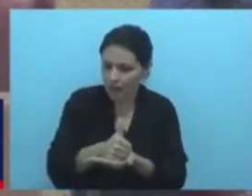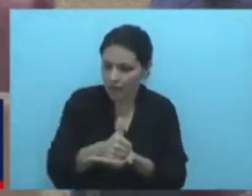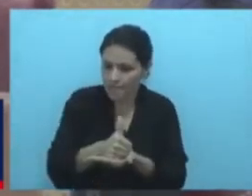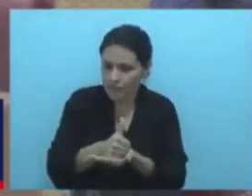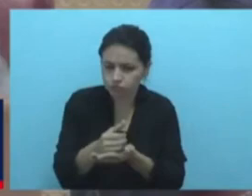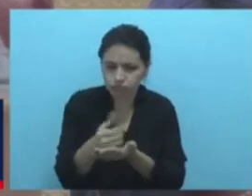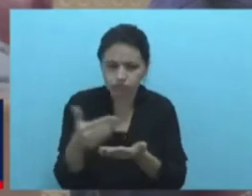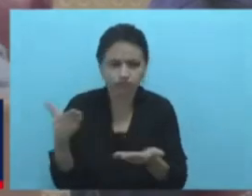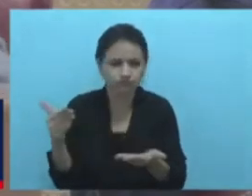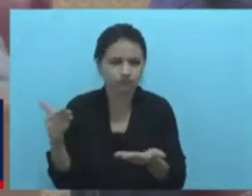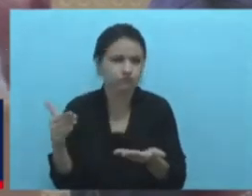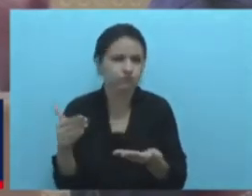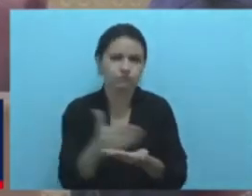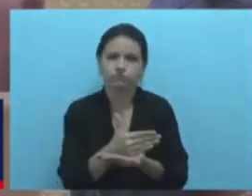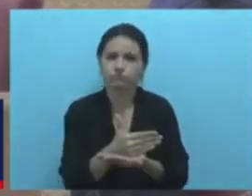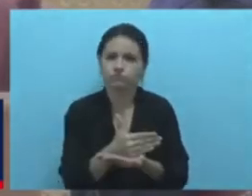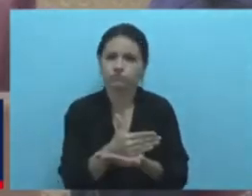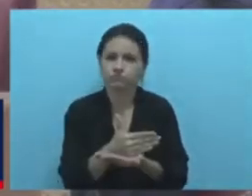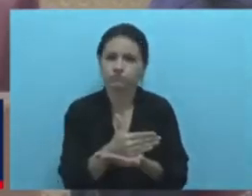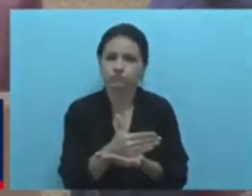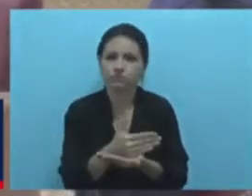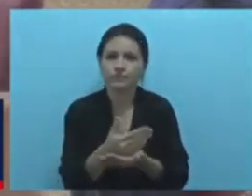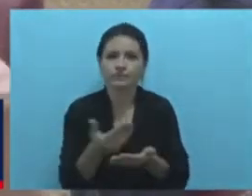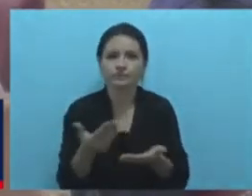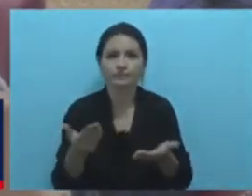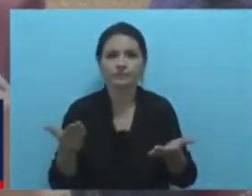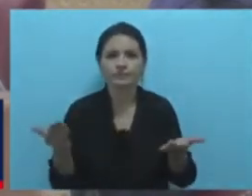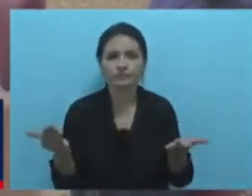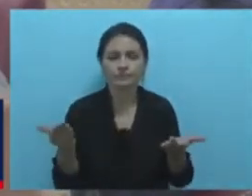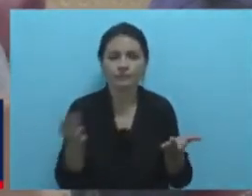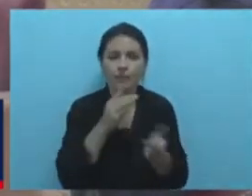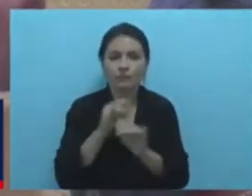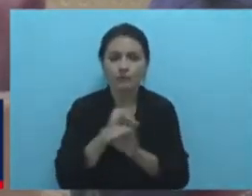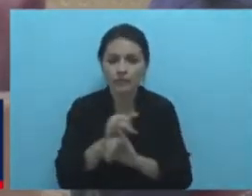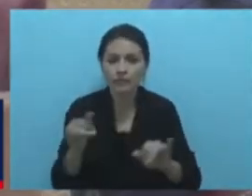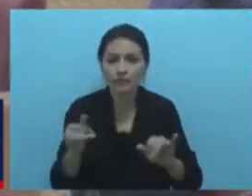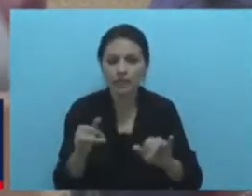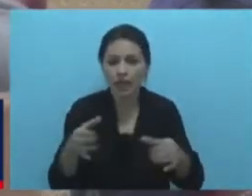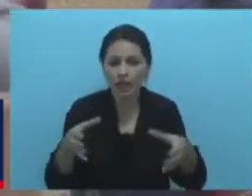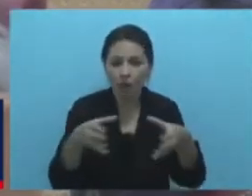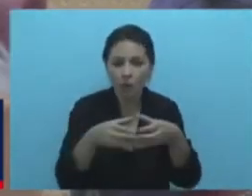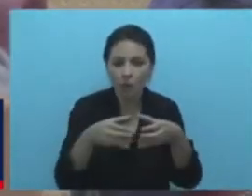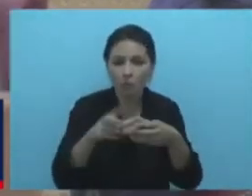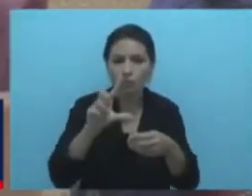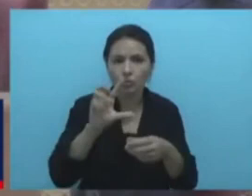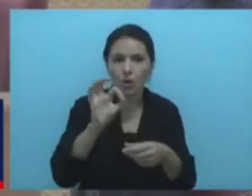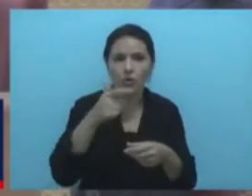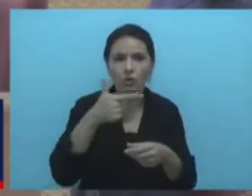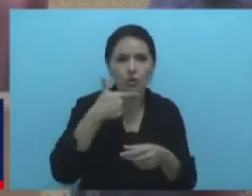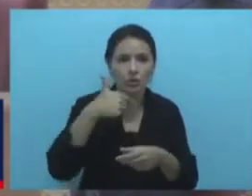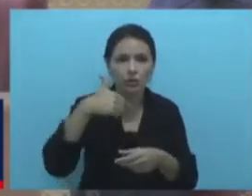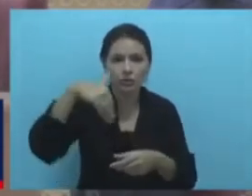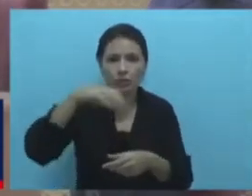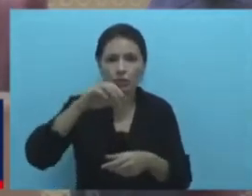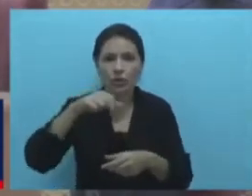allá de todo y a mí me parece que esto pone en ridículo